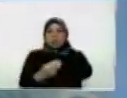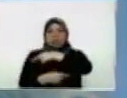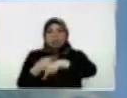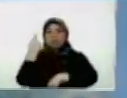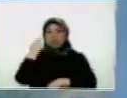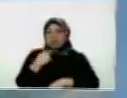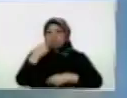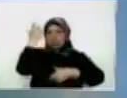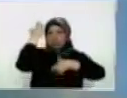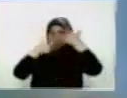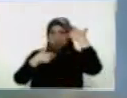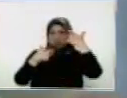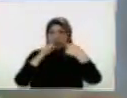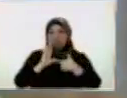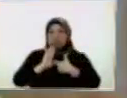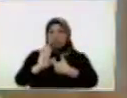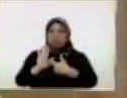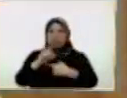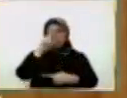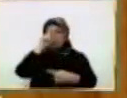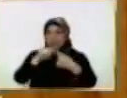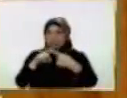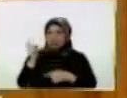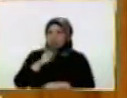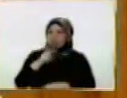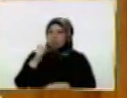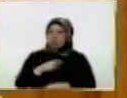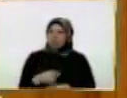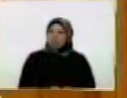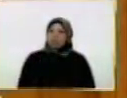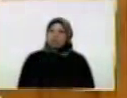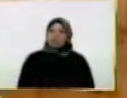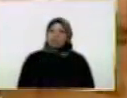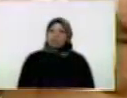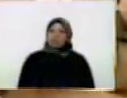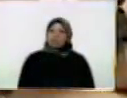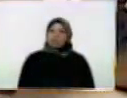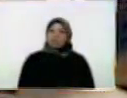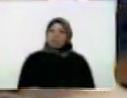chavista firme y en la dirección que debe ser.